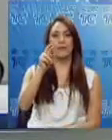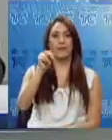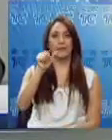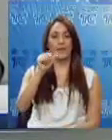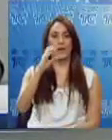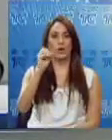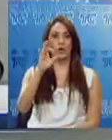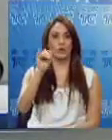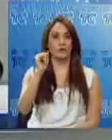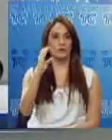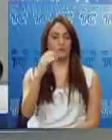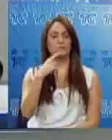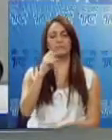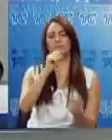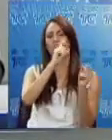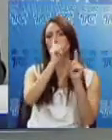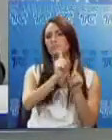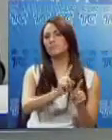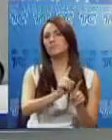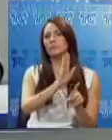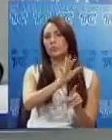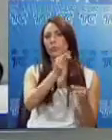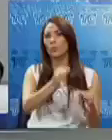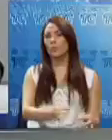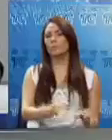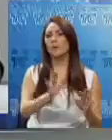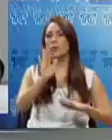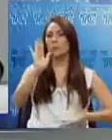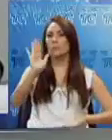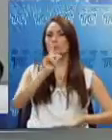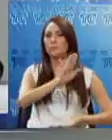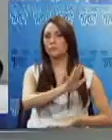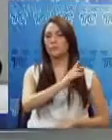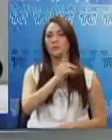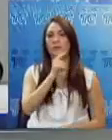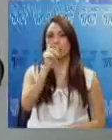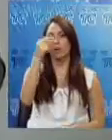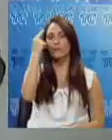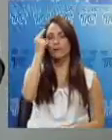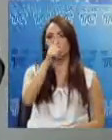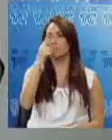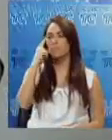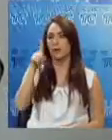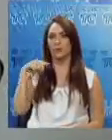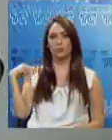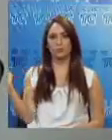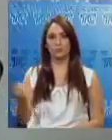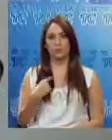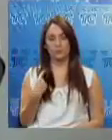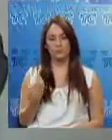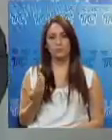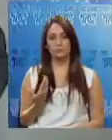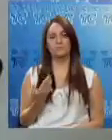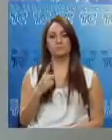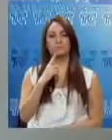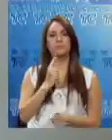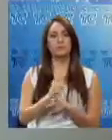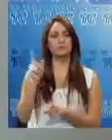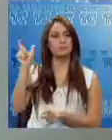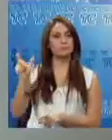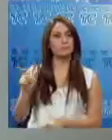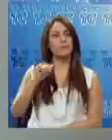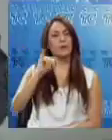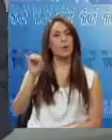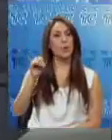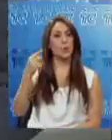de plantear algunos cuestionamientos respecto del cumplimiento de compromisos asumidos por parte del gobierno con el sector de la transportación. Me acompaña Jorge